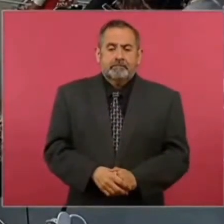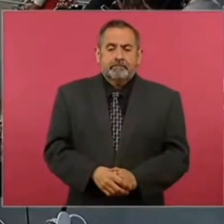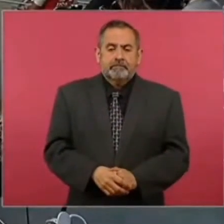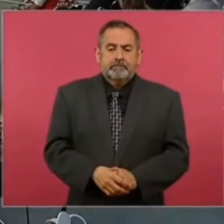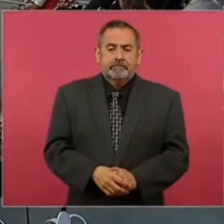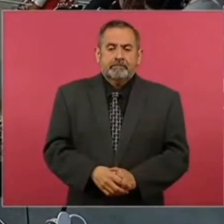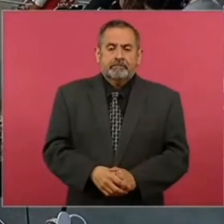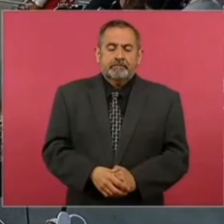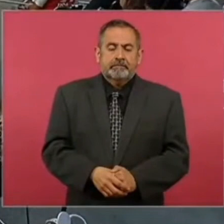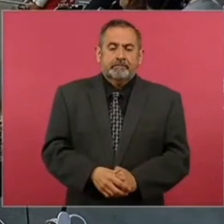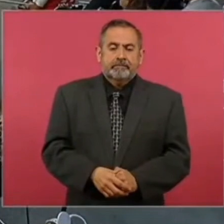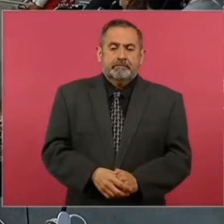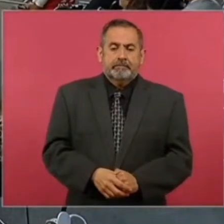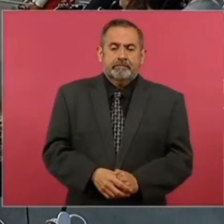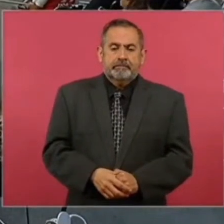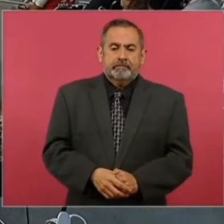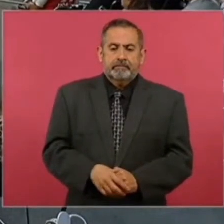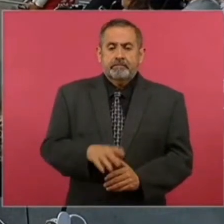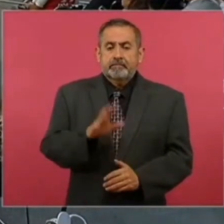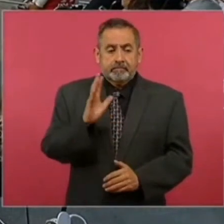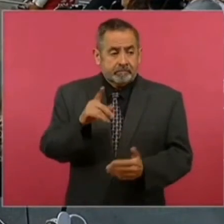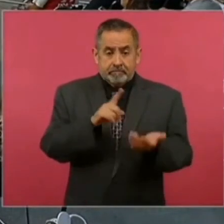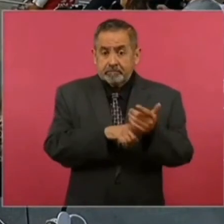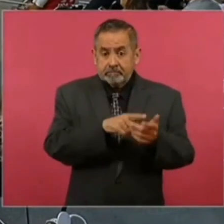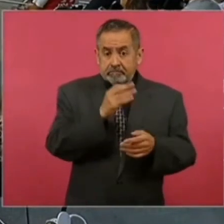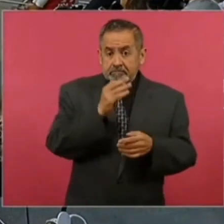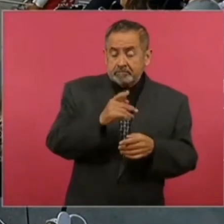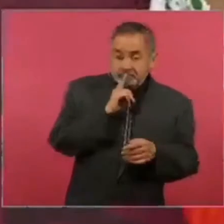¿quién? ¿Ya lo desmintió?